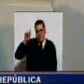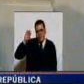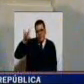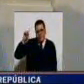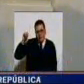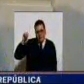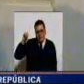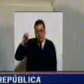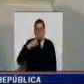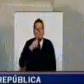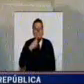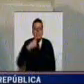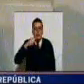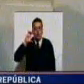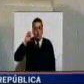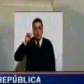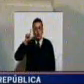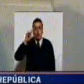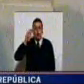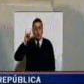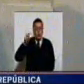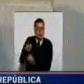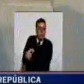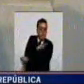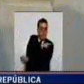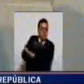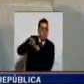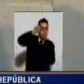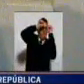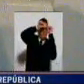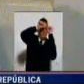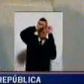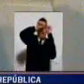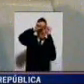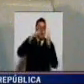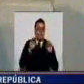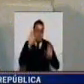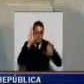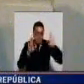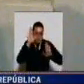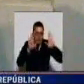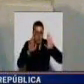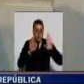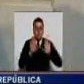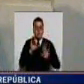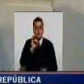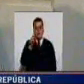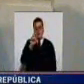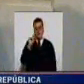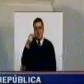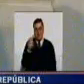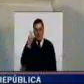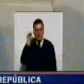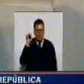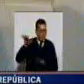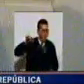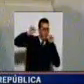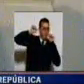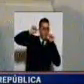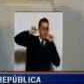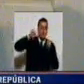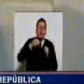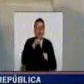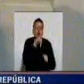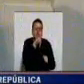retira de subasta de Isagen, es el titular. Y adentro dice Colbún se retiraría. Y dice que la noticia